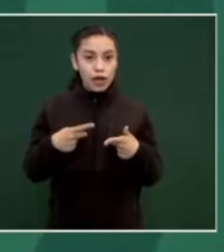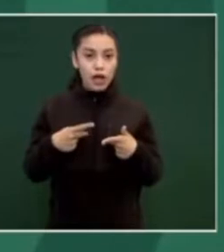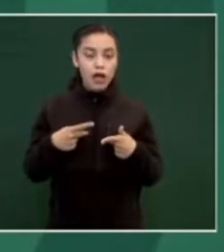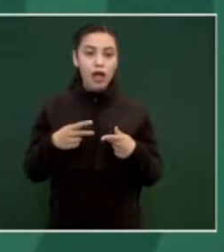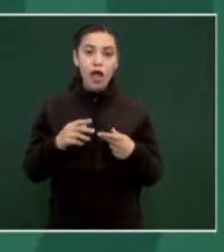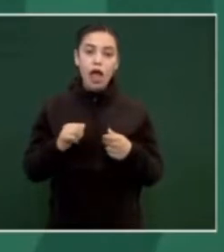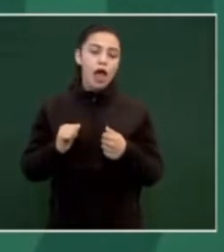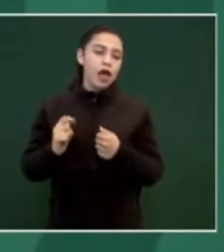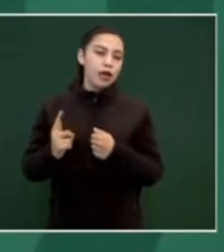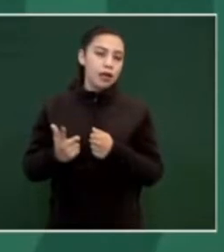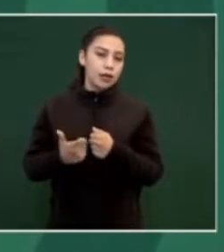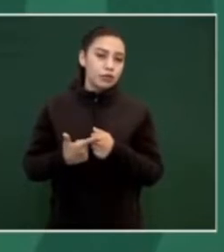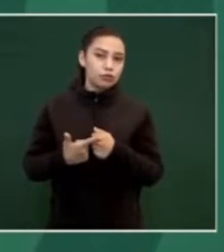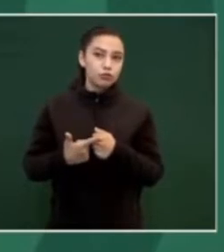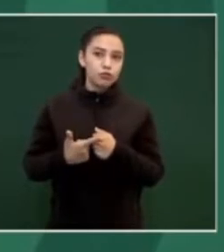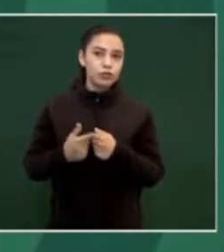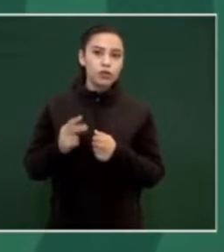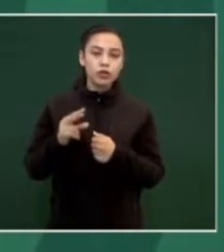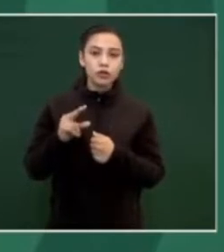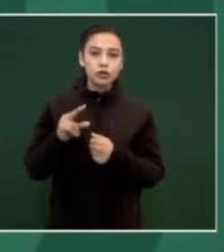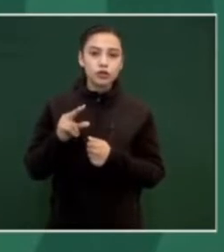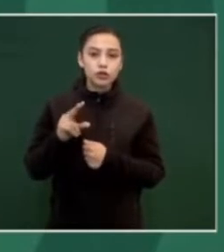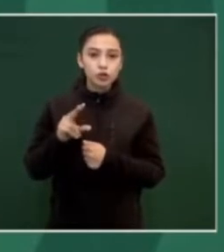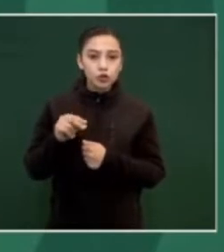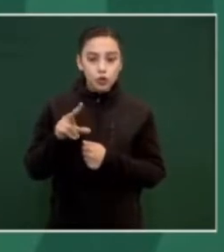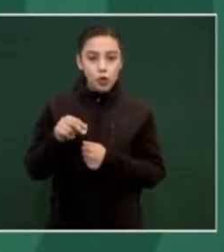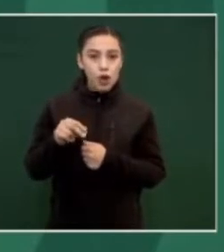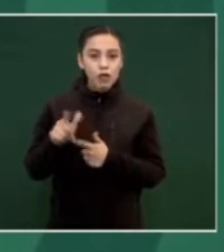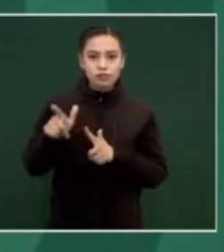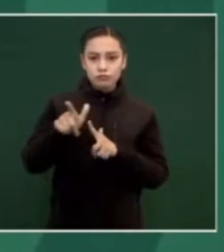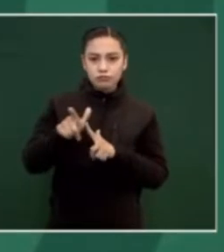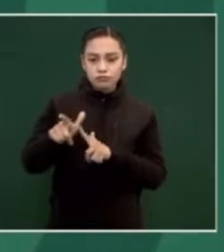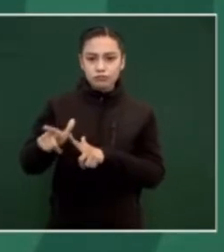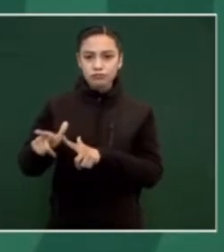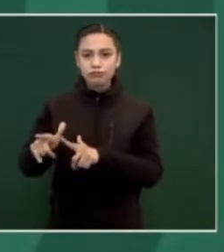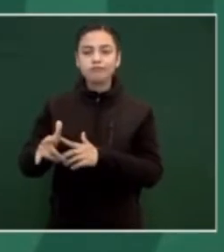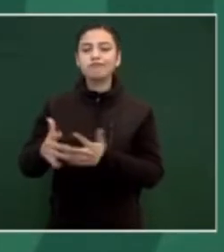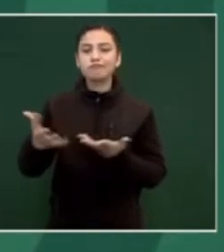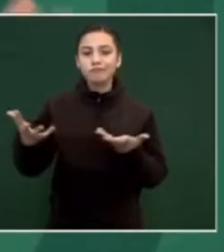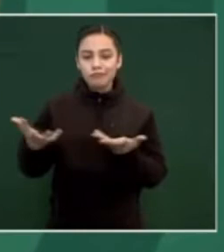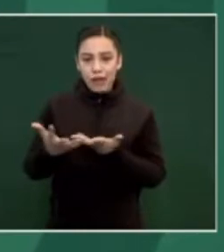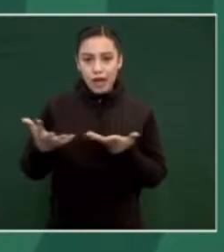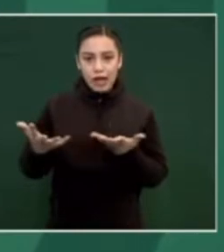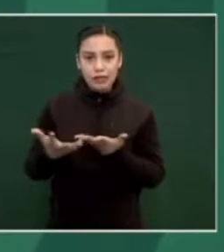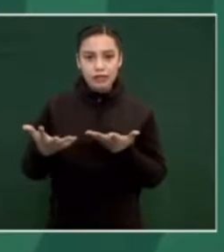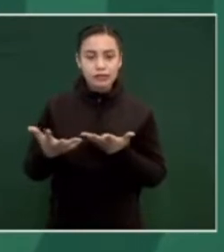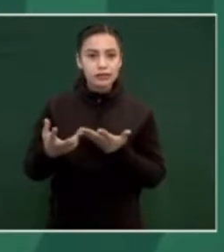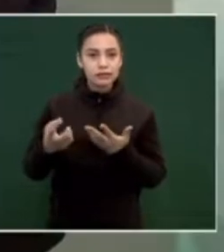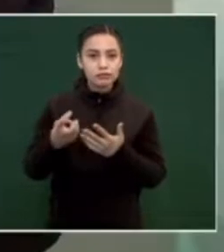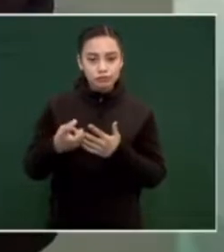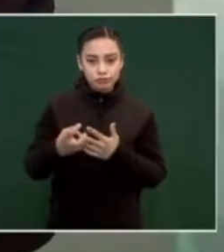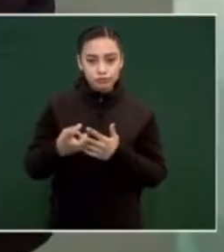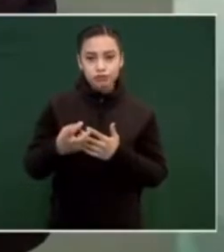no actúa de manera consecuente por ejemplo